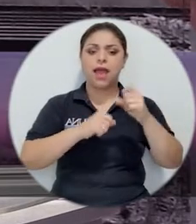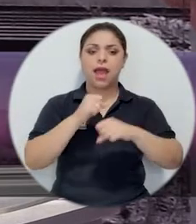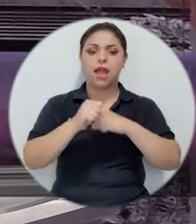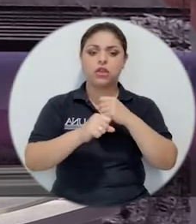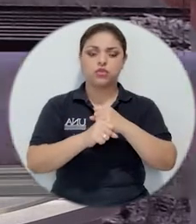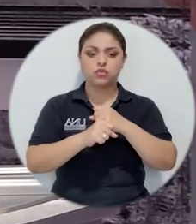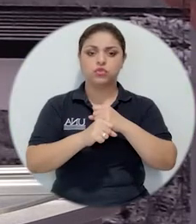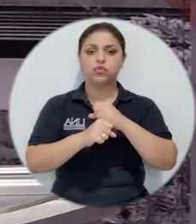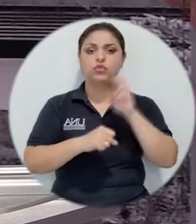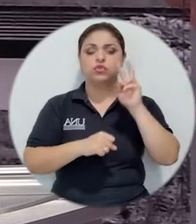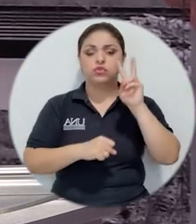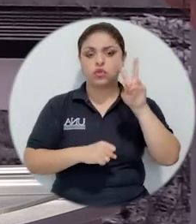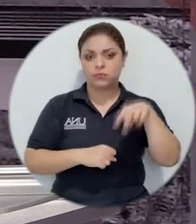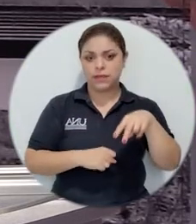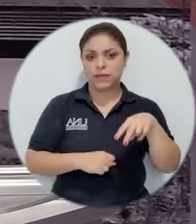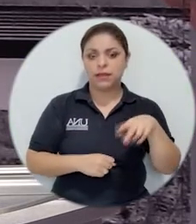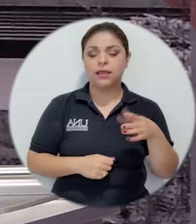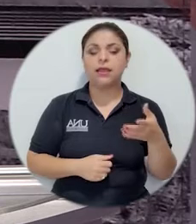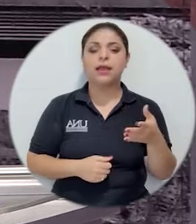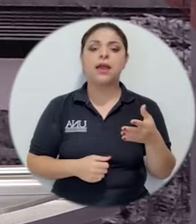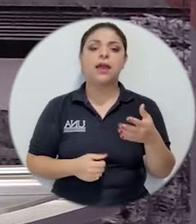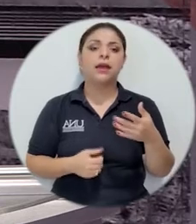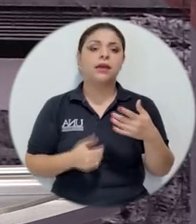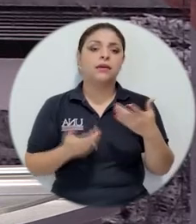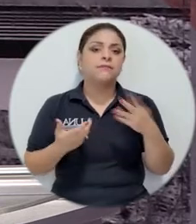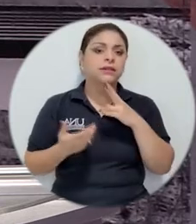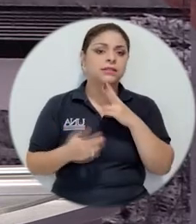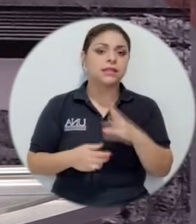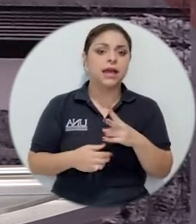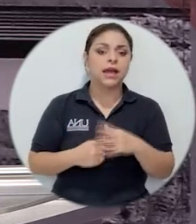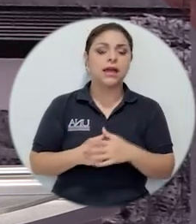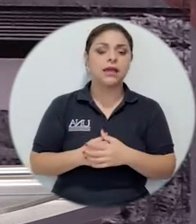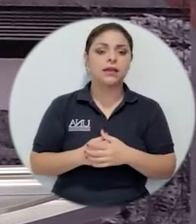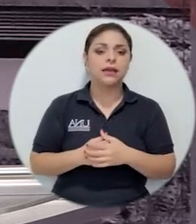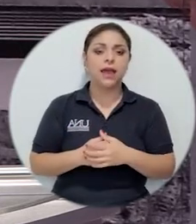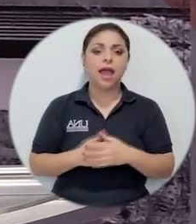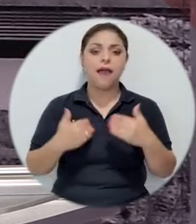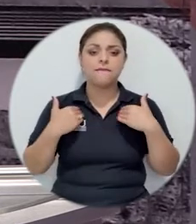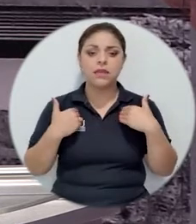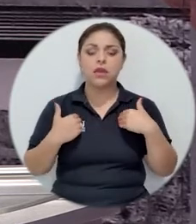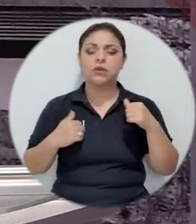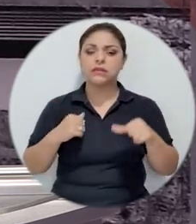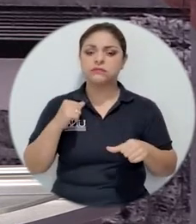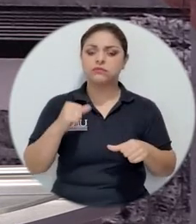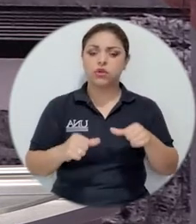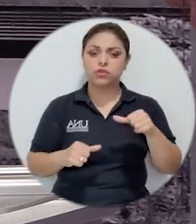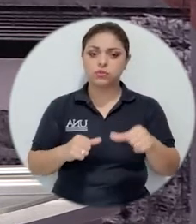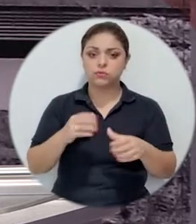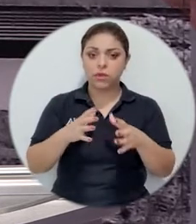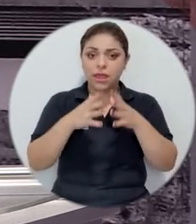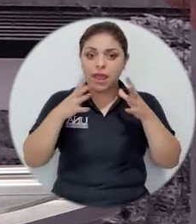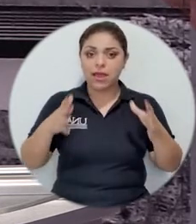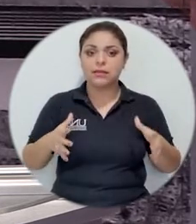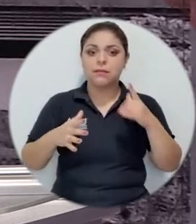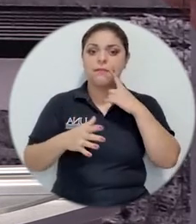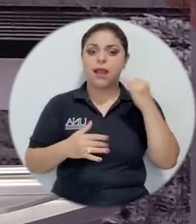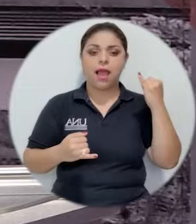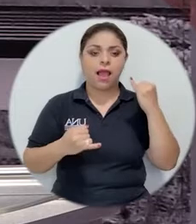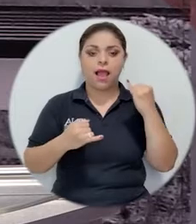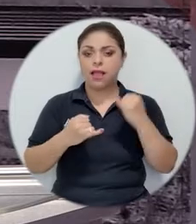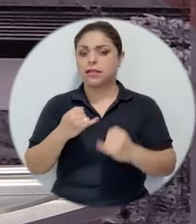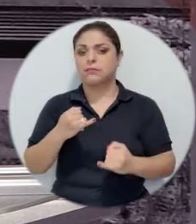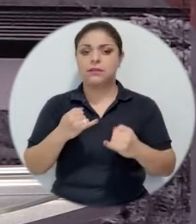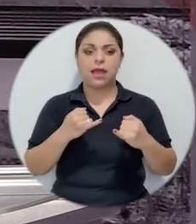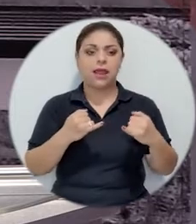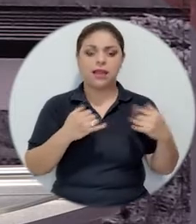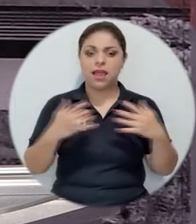XX, las naciones centroamericanas hicieron un esfuerzo muy grande para llevar a cabo los procesos de paz que acabaron